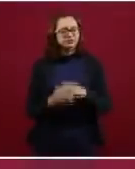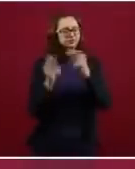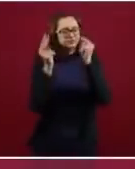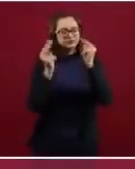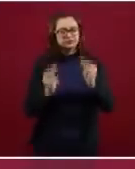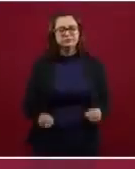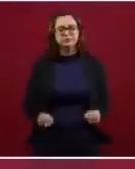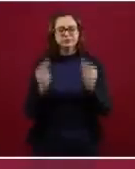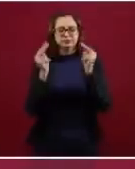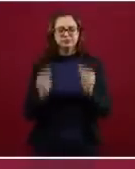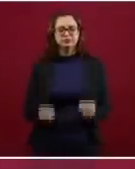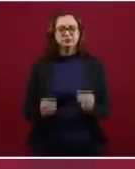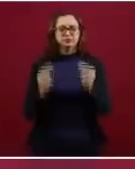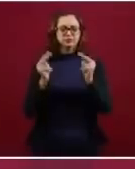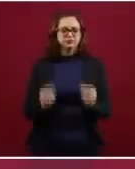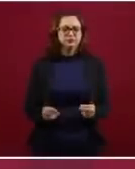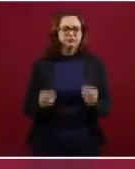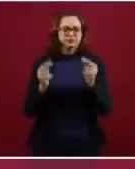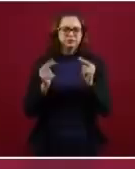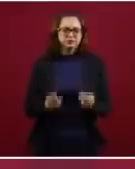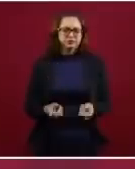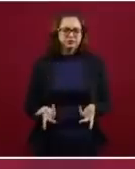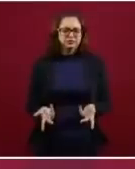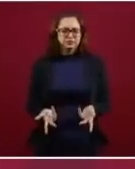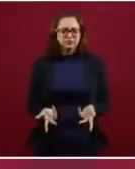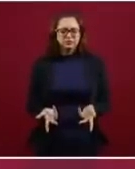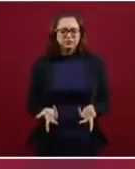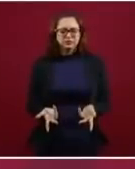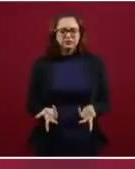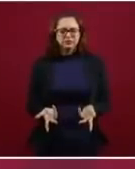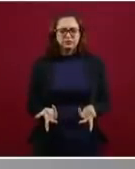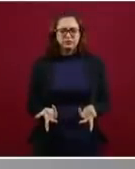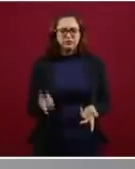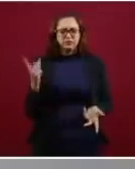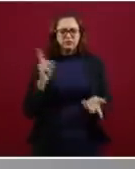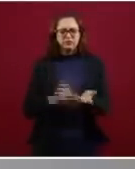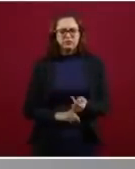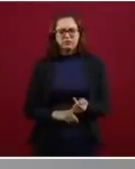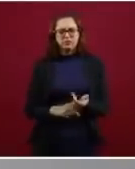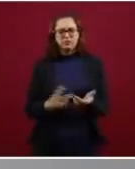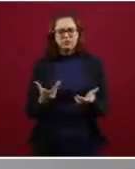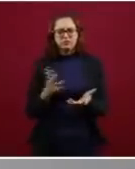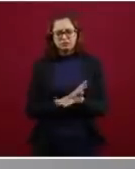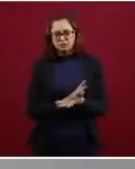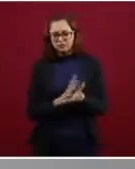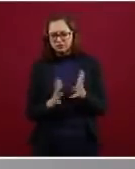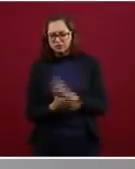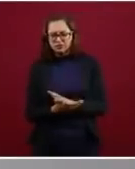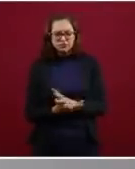negocios que se hacían